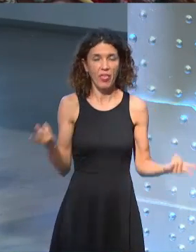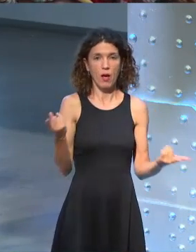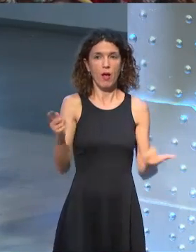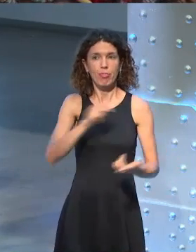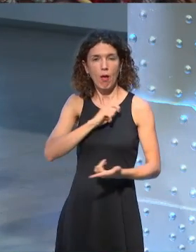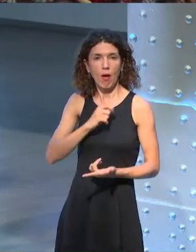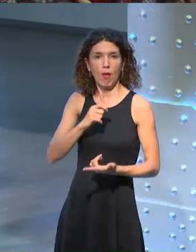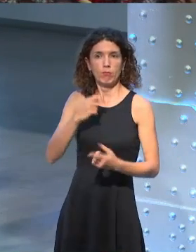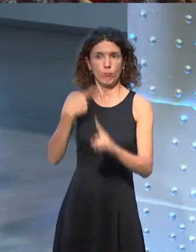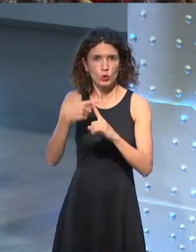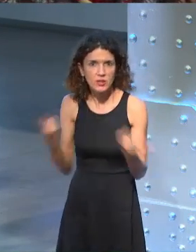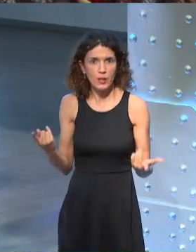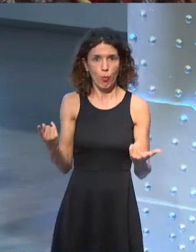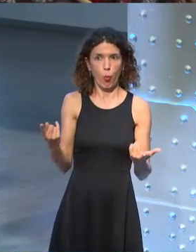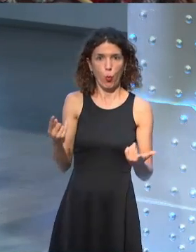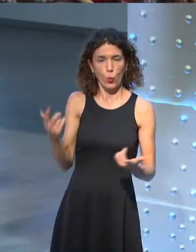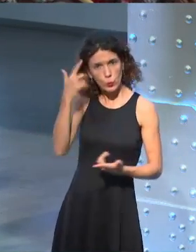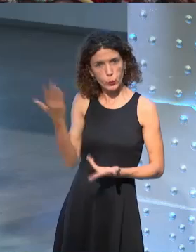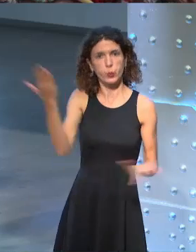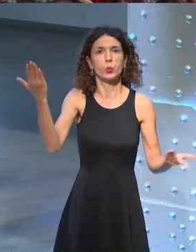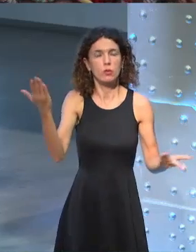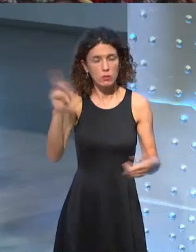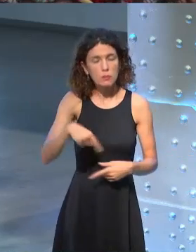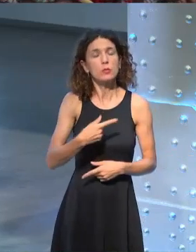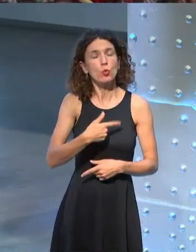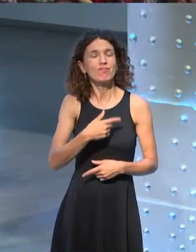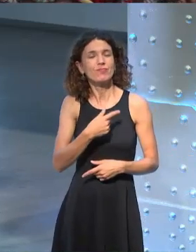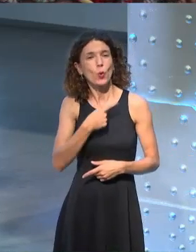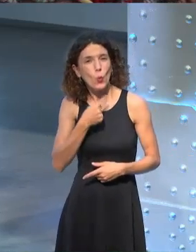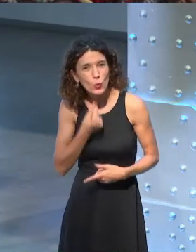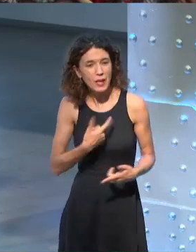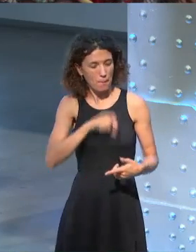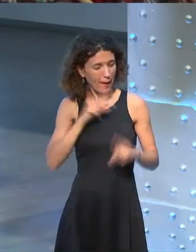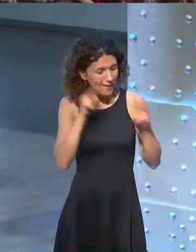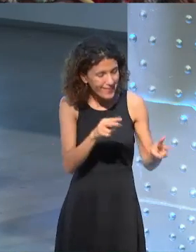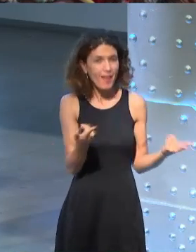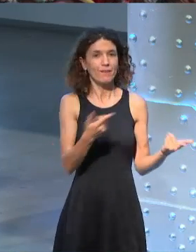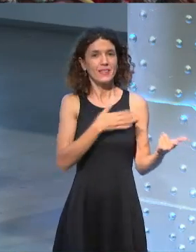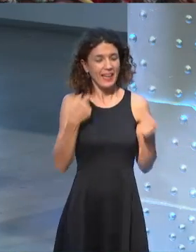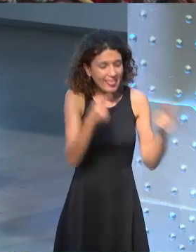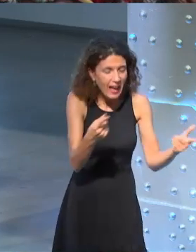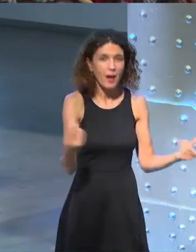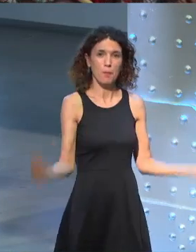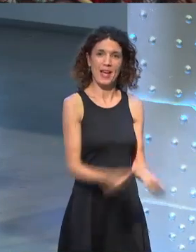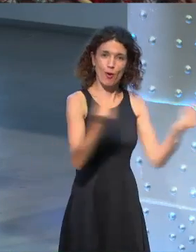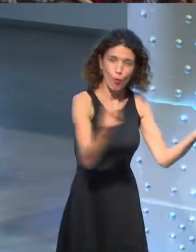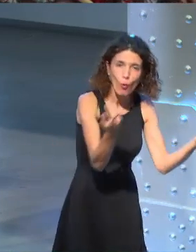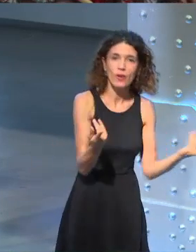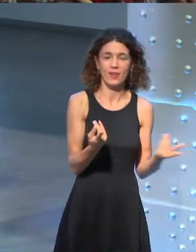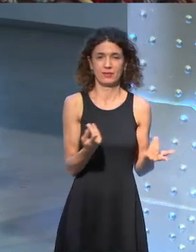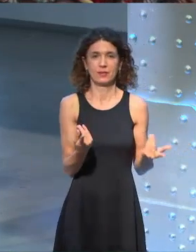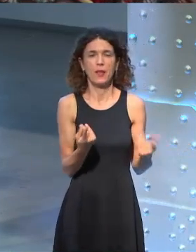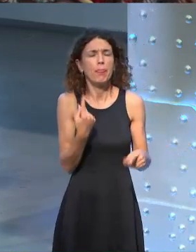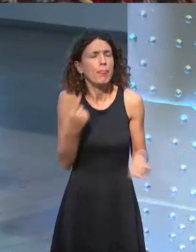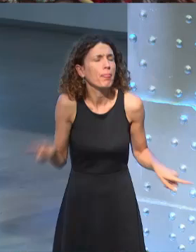valoran. Efectivamente. Pero bueno, tú también aprecias tu país y quieres que esto mejore y quieres dar, y por qué no, es que se necesita, con